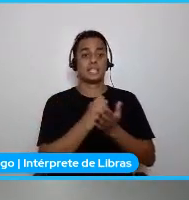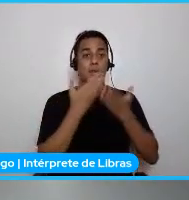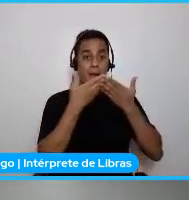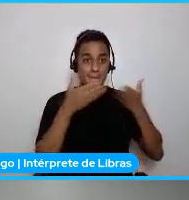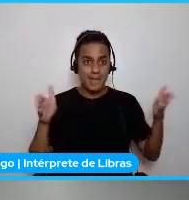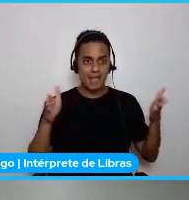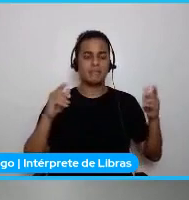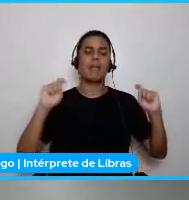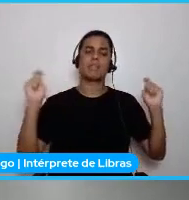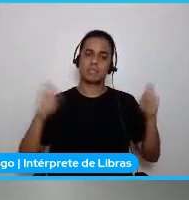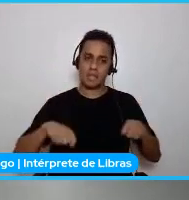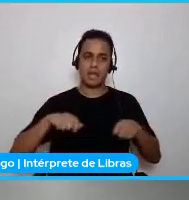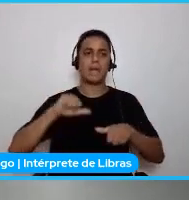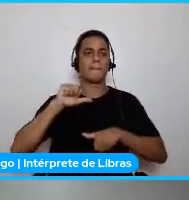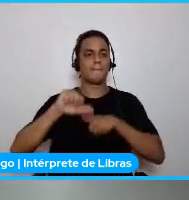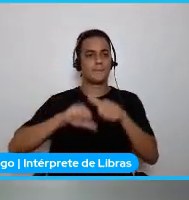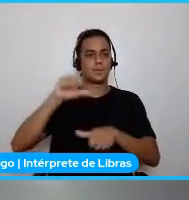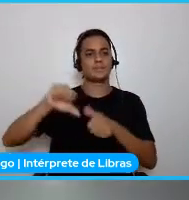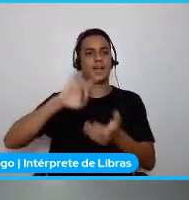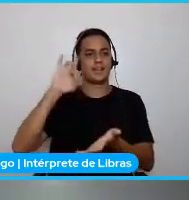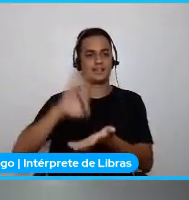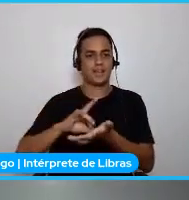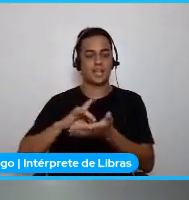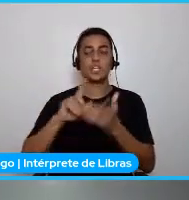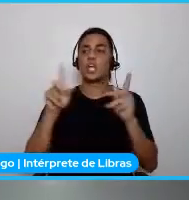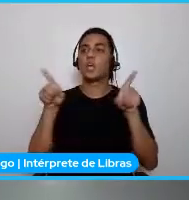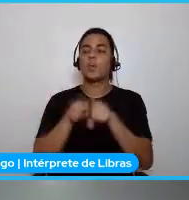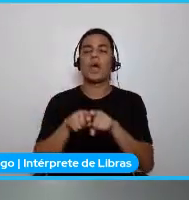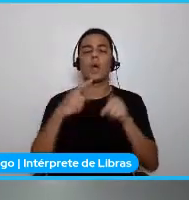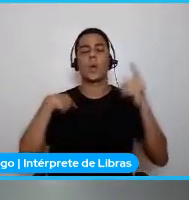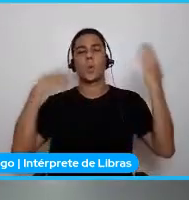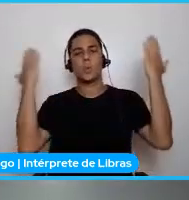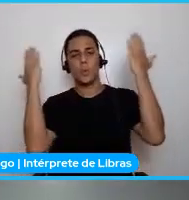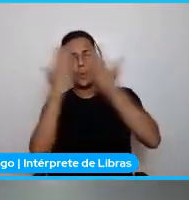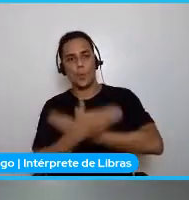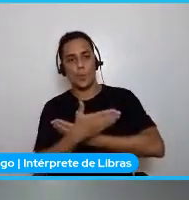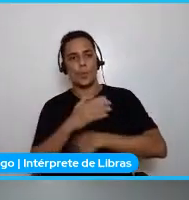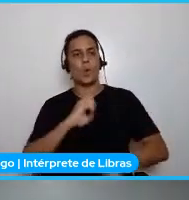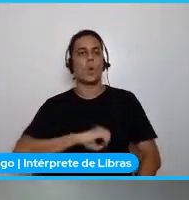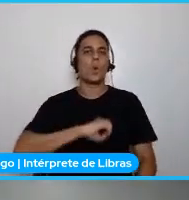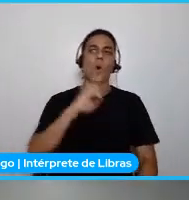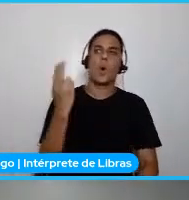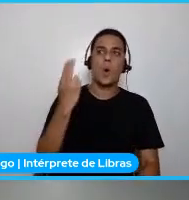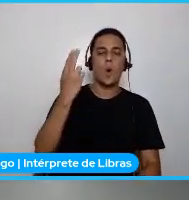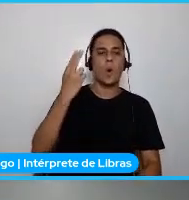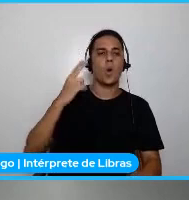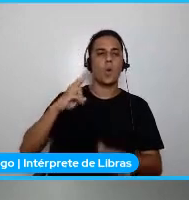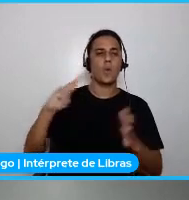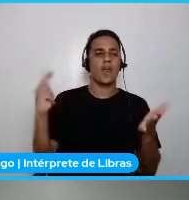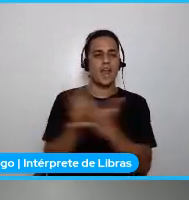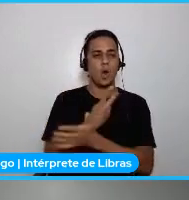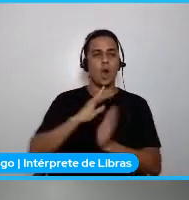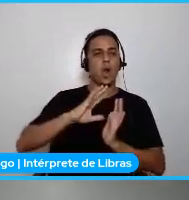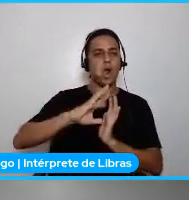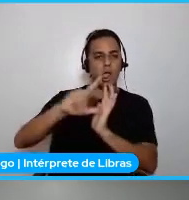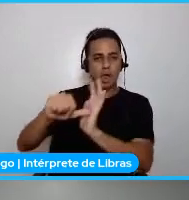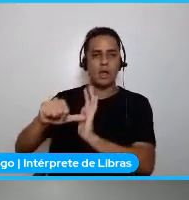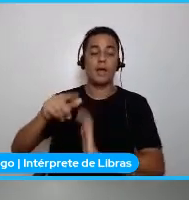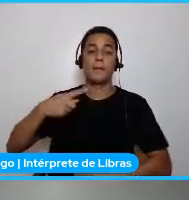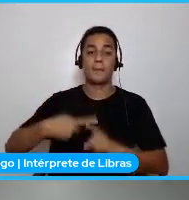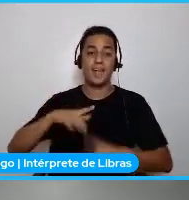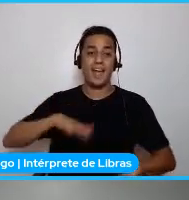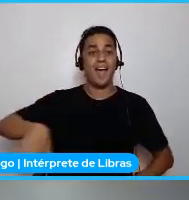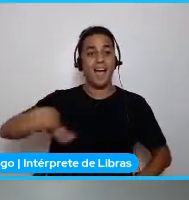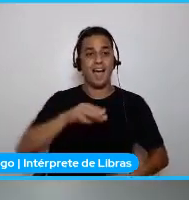de desconocimiento o mitigar un poco el riesgo de corrupción en esta área muy sensible que es el tema